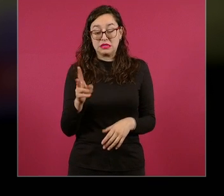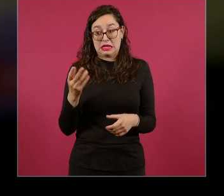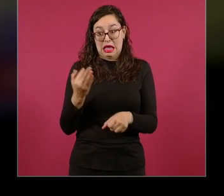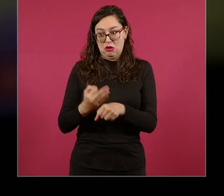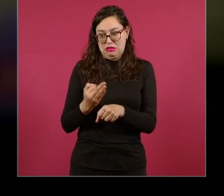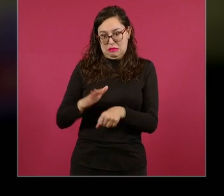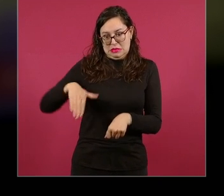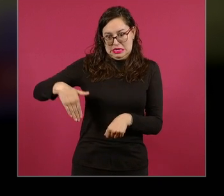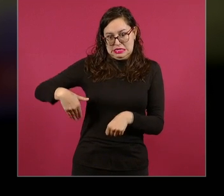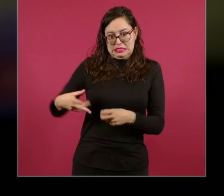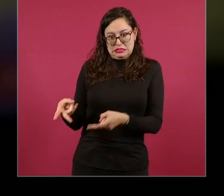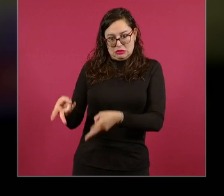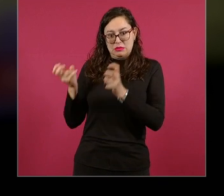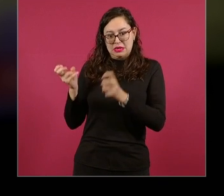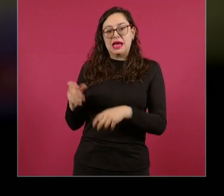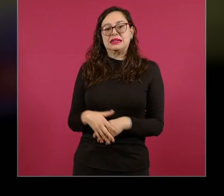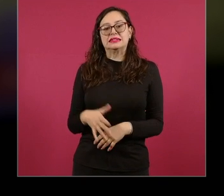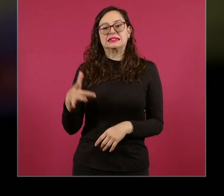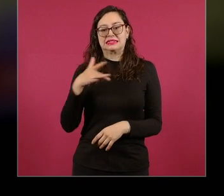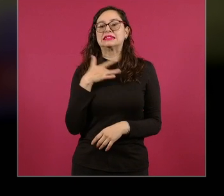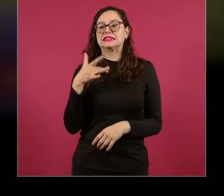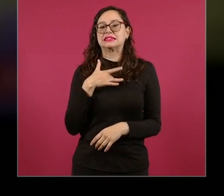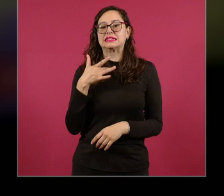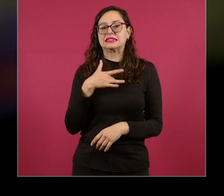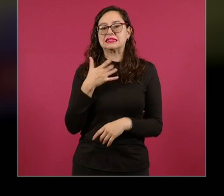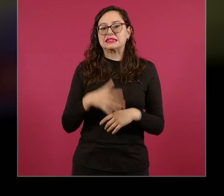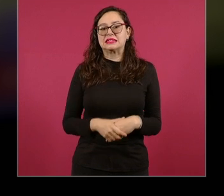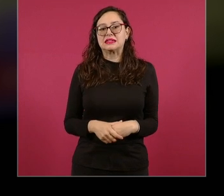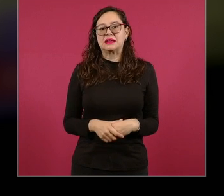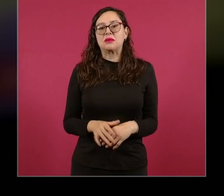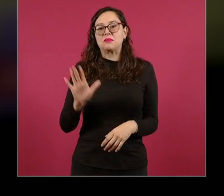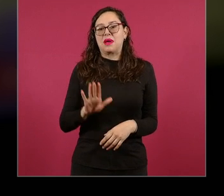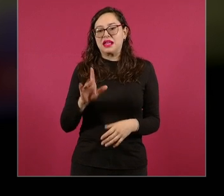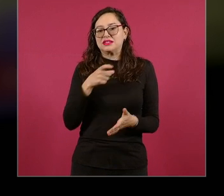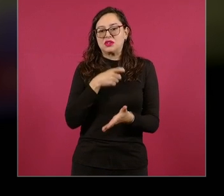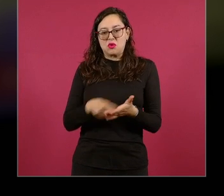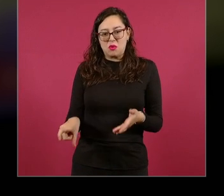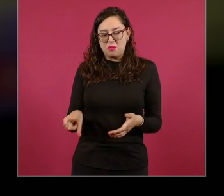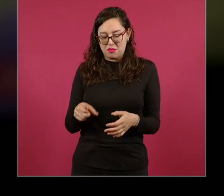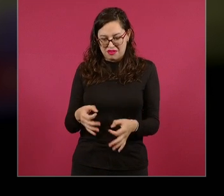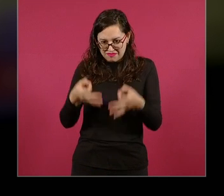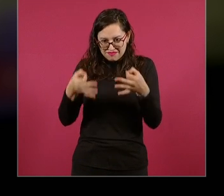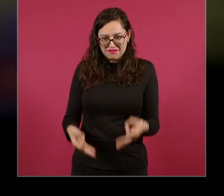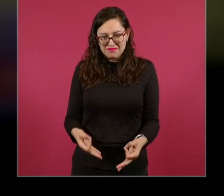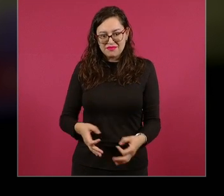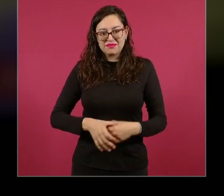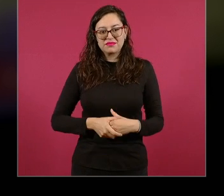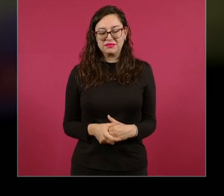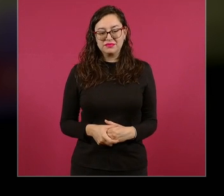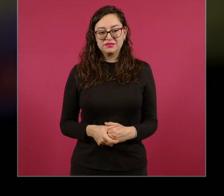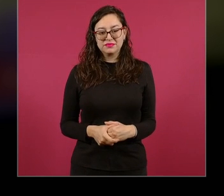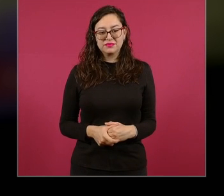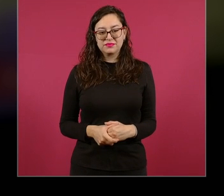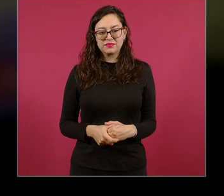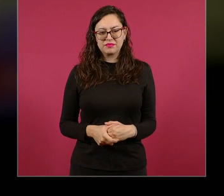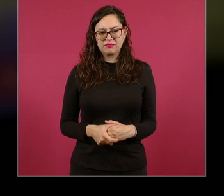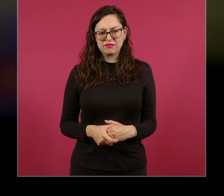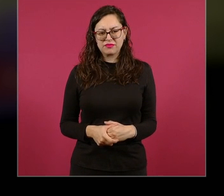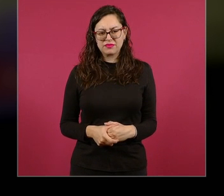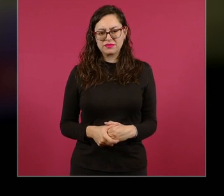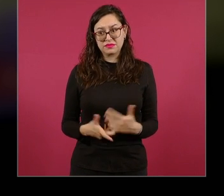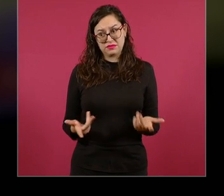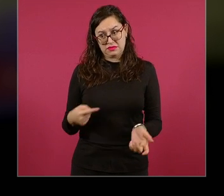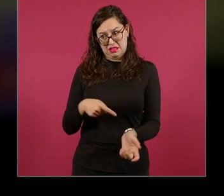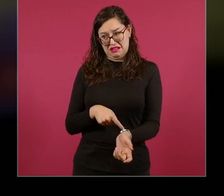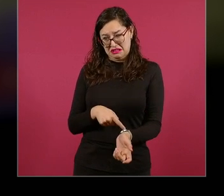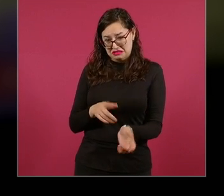Sí, se siente, se siente. Hombre, hasta parece que lo copio a la medida, hermano. A ver. Oye, pero con esto todavía no quedamos